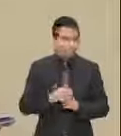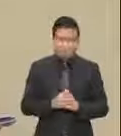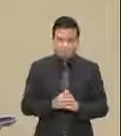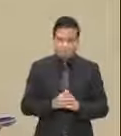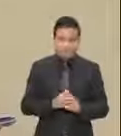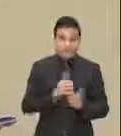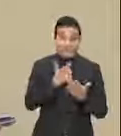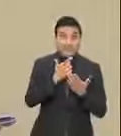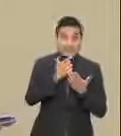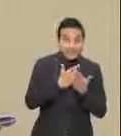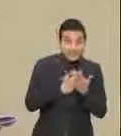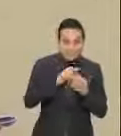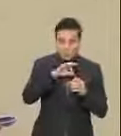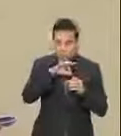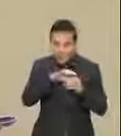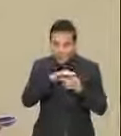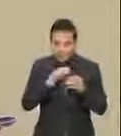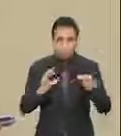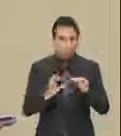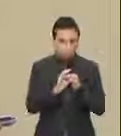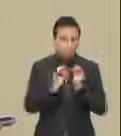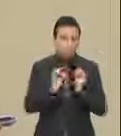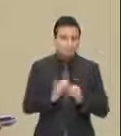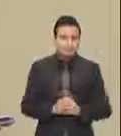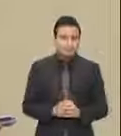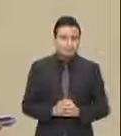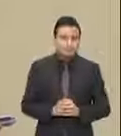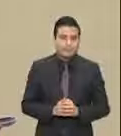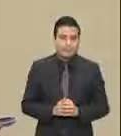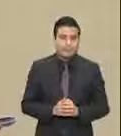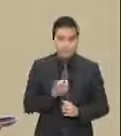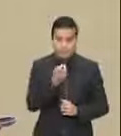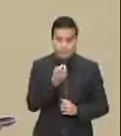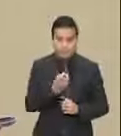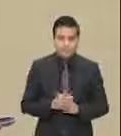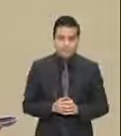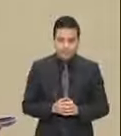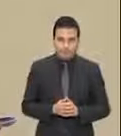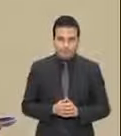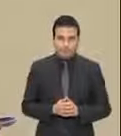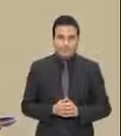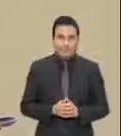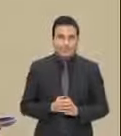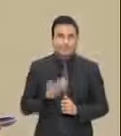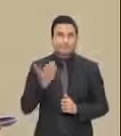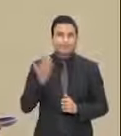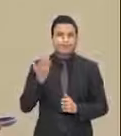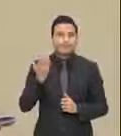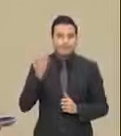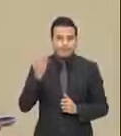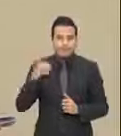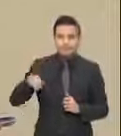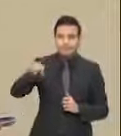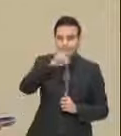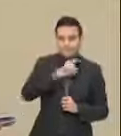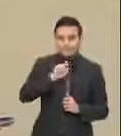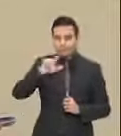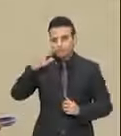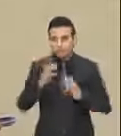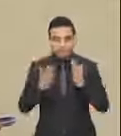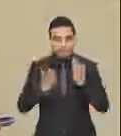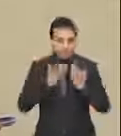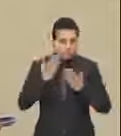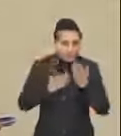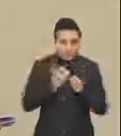de las entidades involucradas de esta forma con base en la aplicación de los procedimientos anteriores y de los estudios y auditorías mencionadas